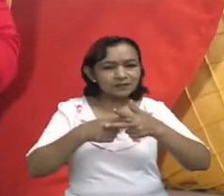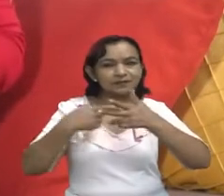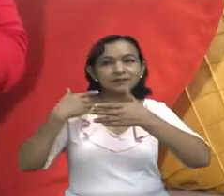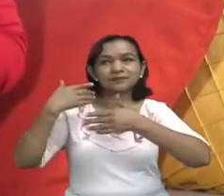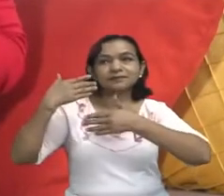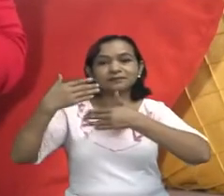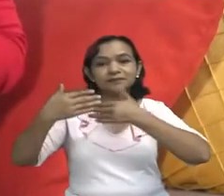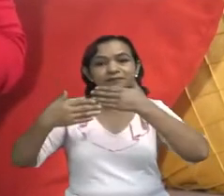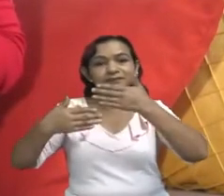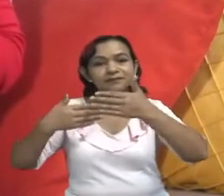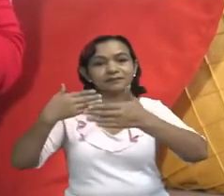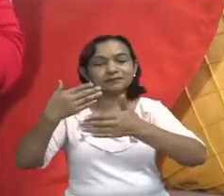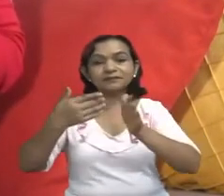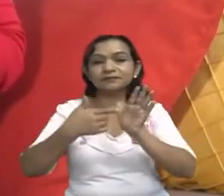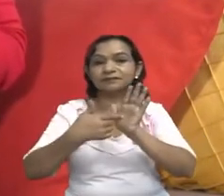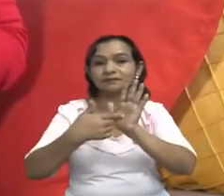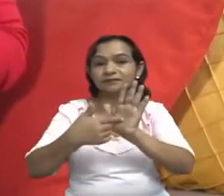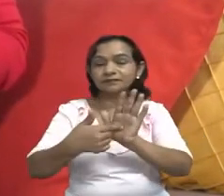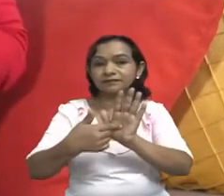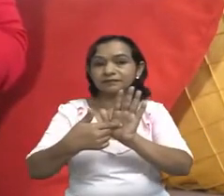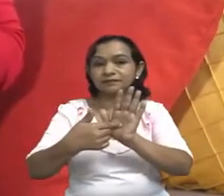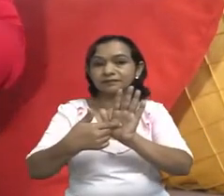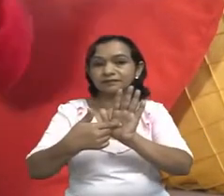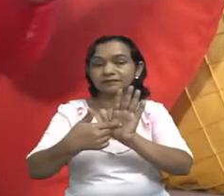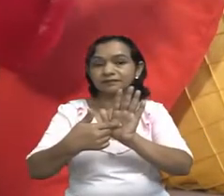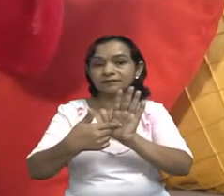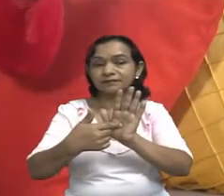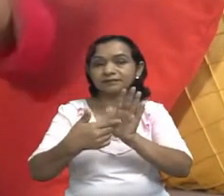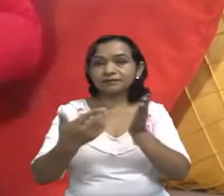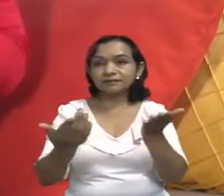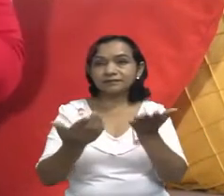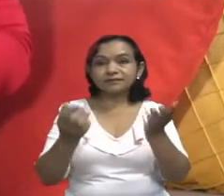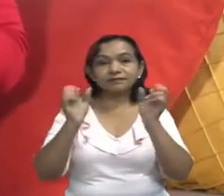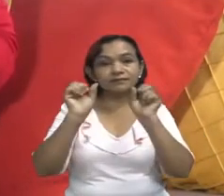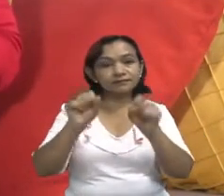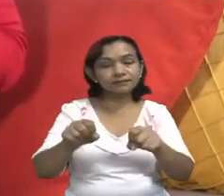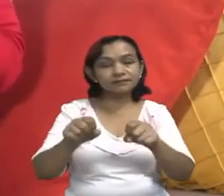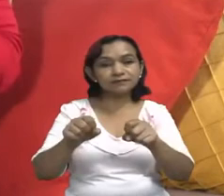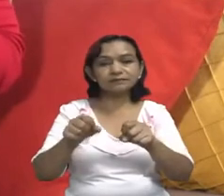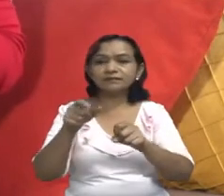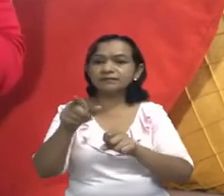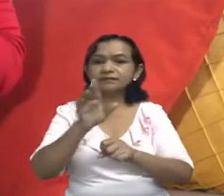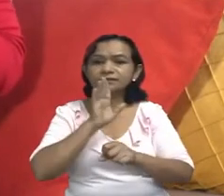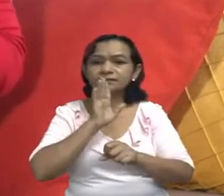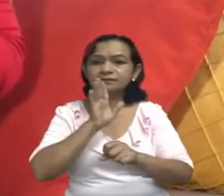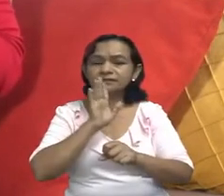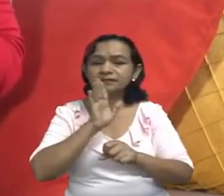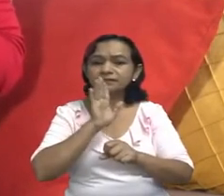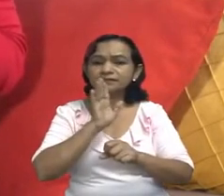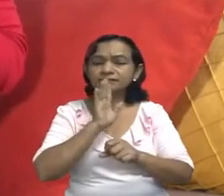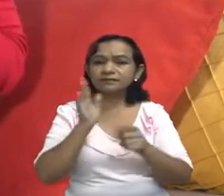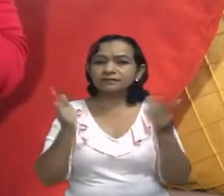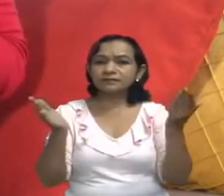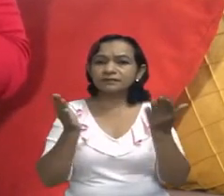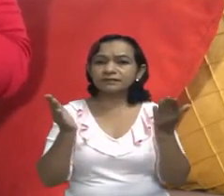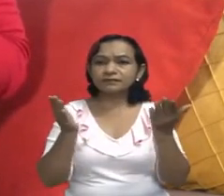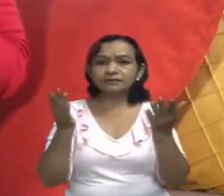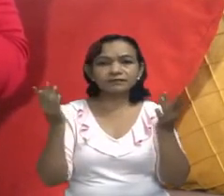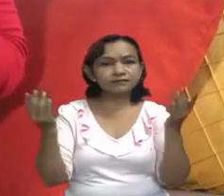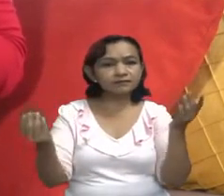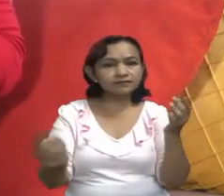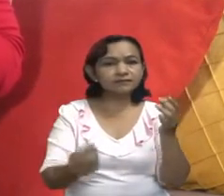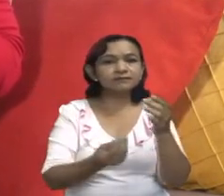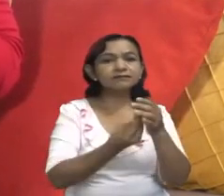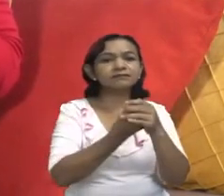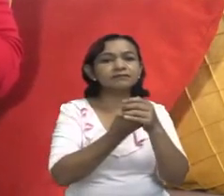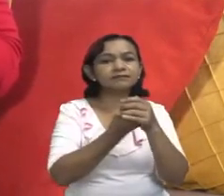proceso. Y, por ejemplo, algo que podíamos escuchar pues en el reportaje es precisamente la inclusividad que